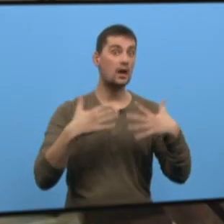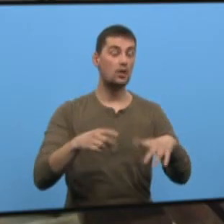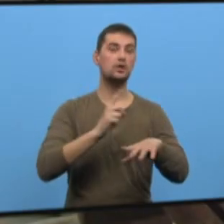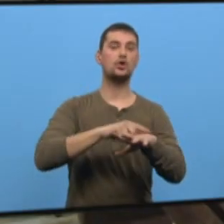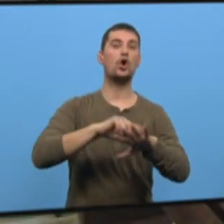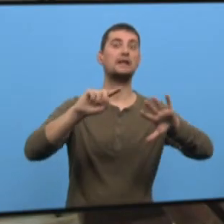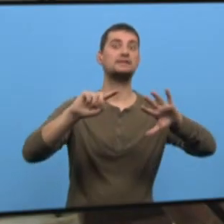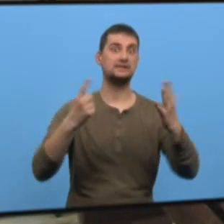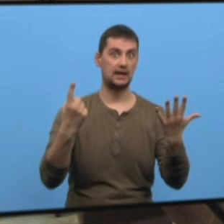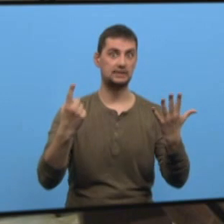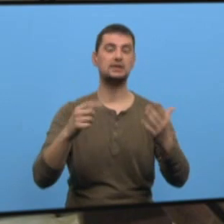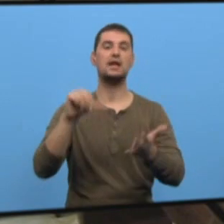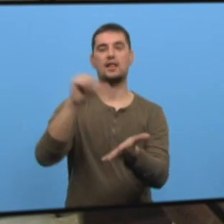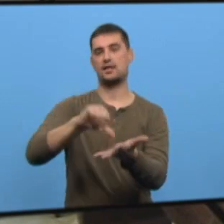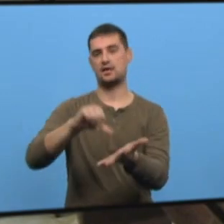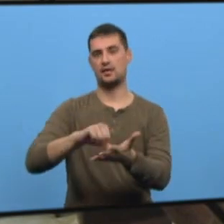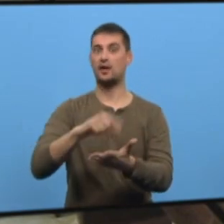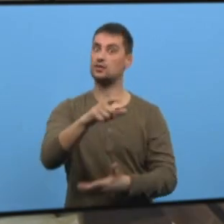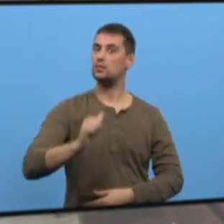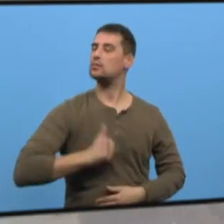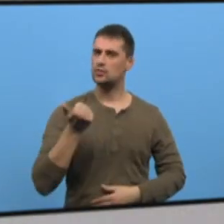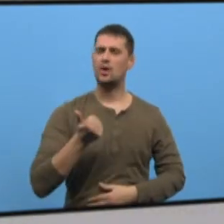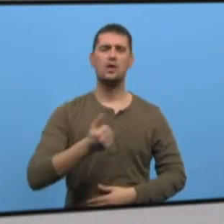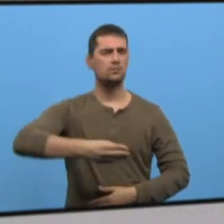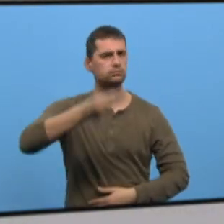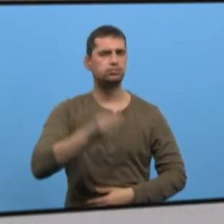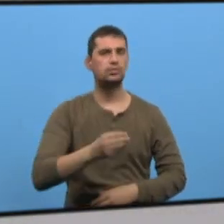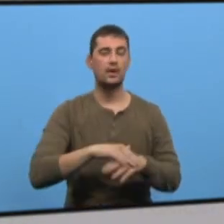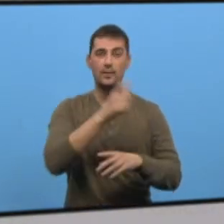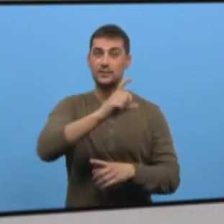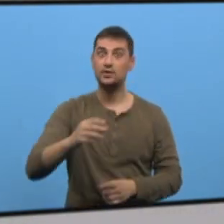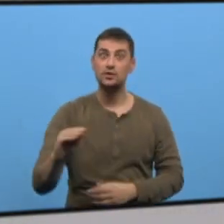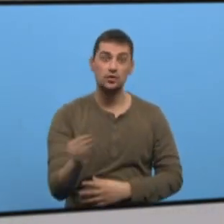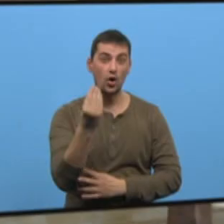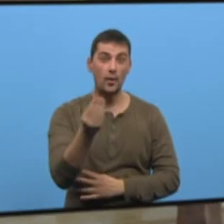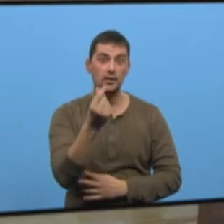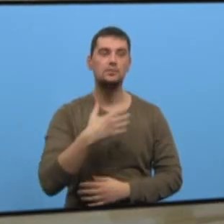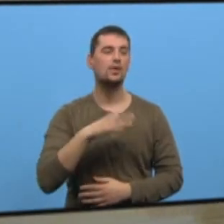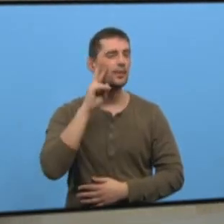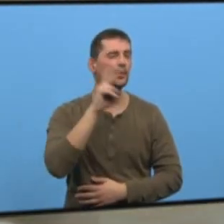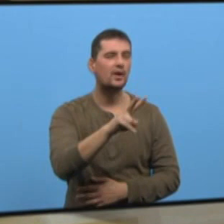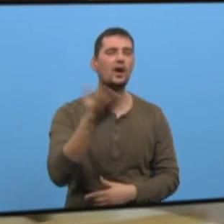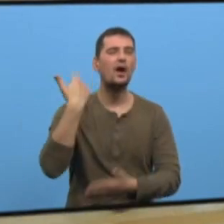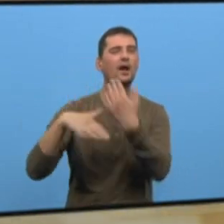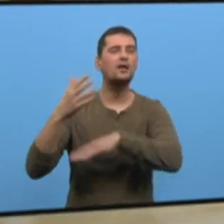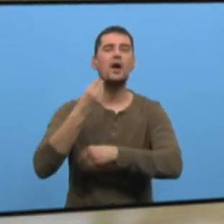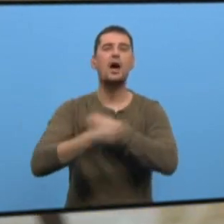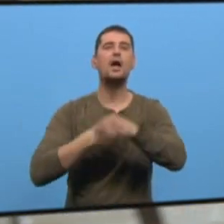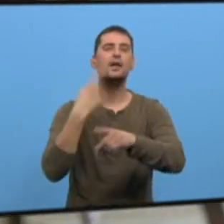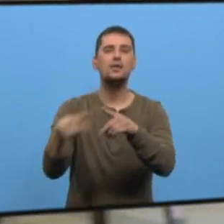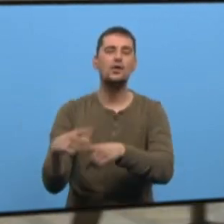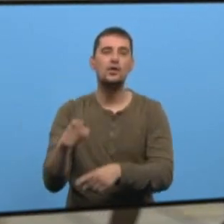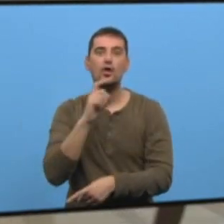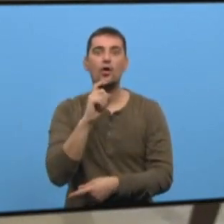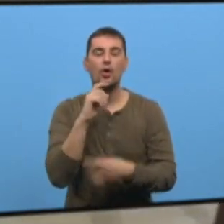tarde no centrad una oportunidad única para que os má novos puedan presenciar se fac antig estas pezas